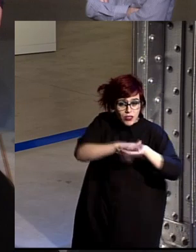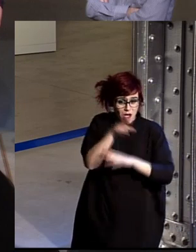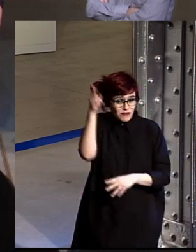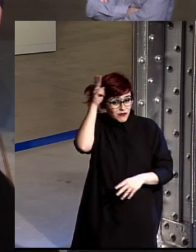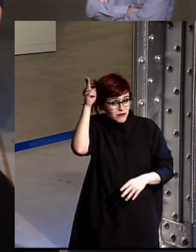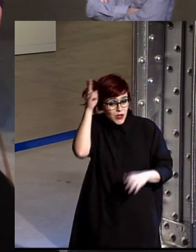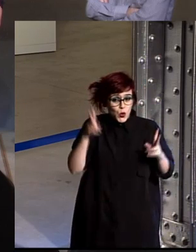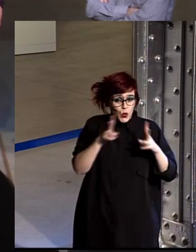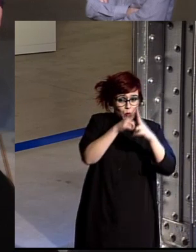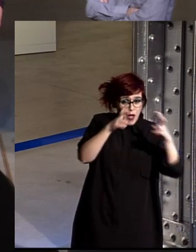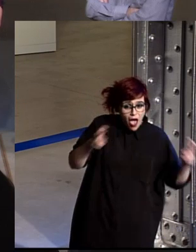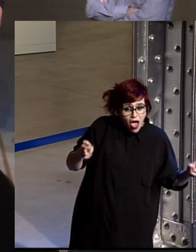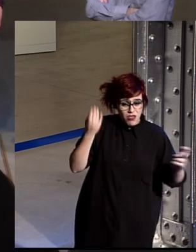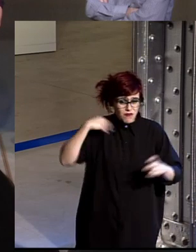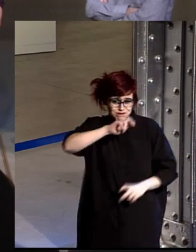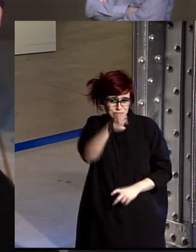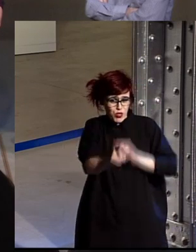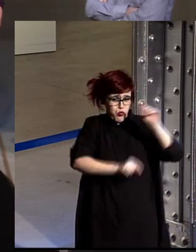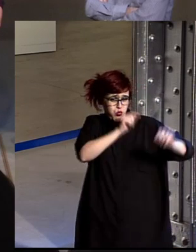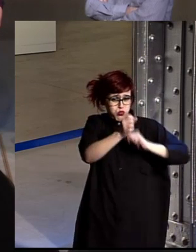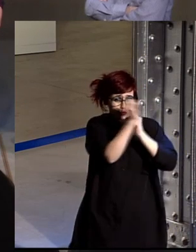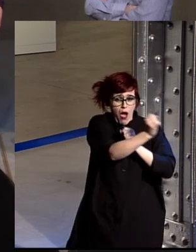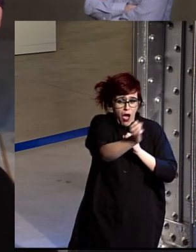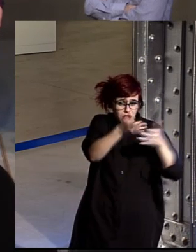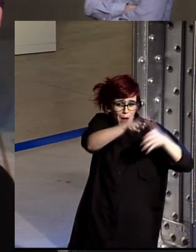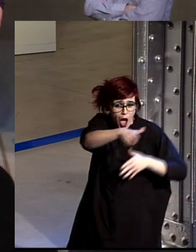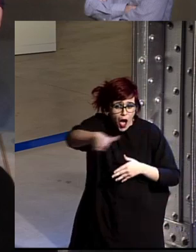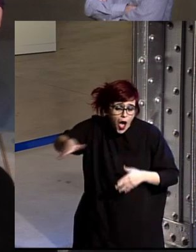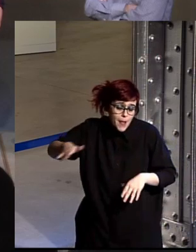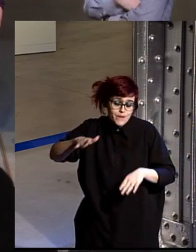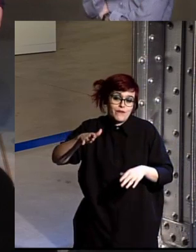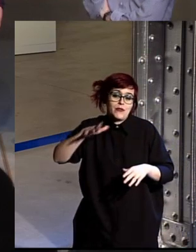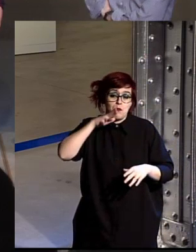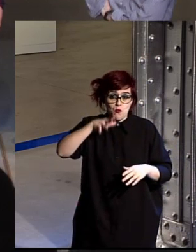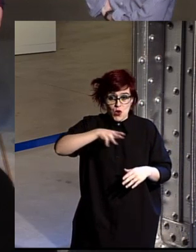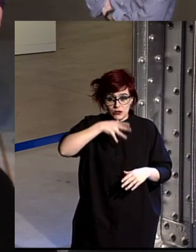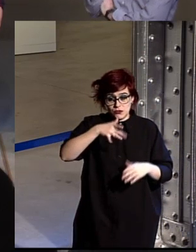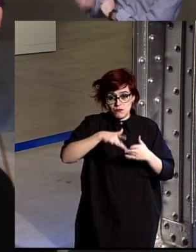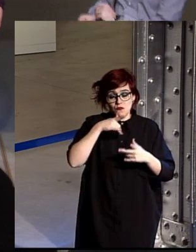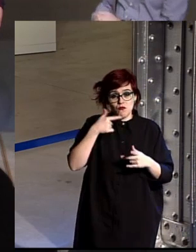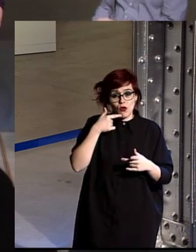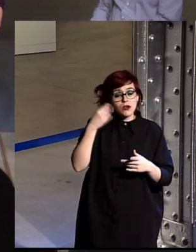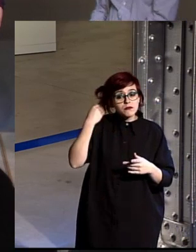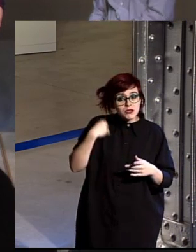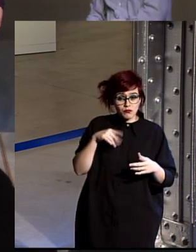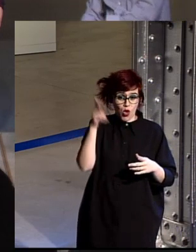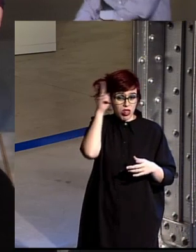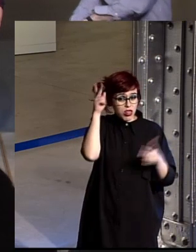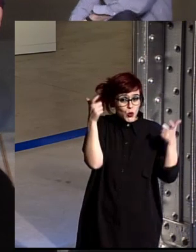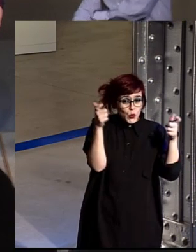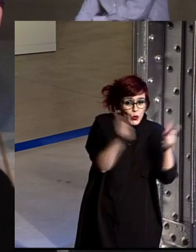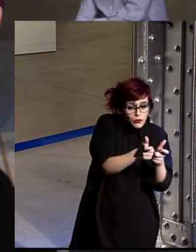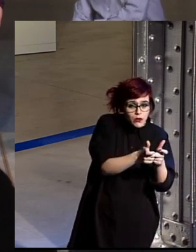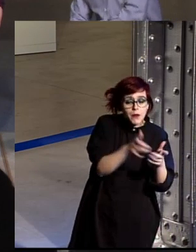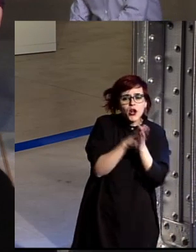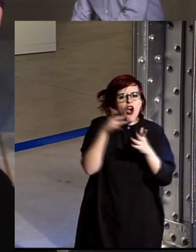y a los mayas, y fue una de las razones también por las que la población indígena disminuyó muchísimo. Entonces, los